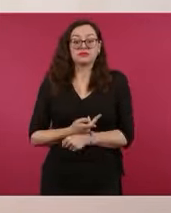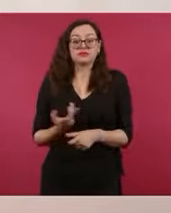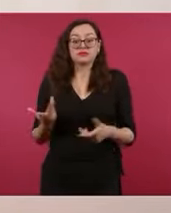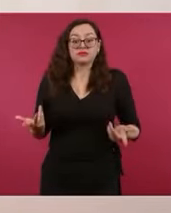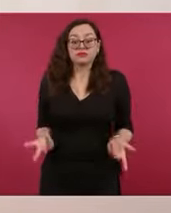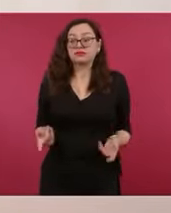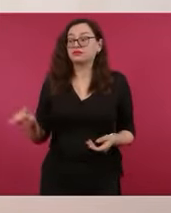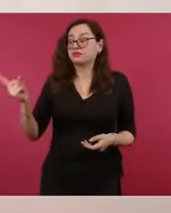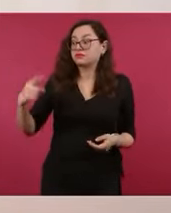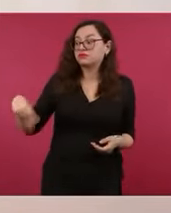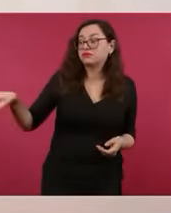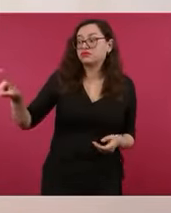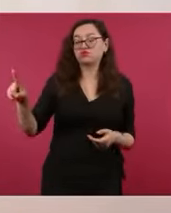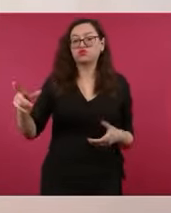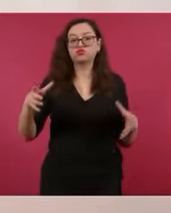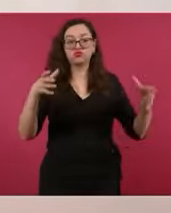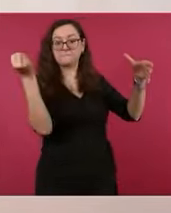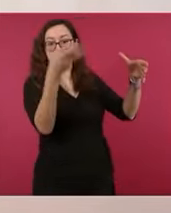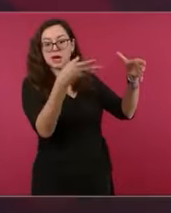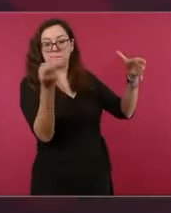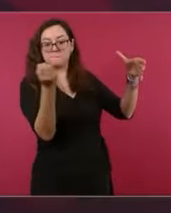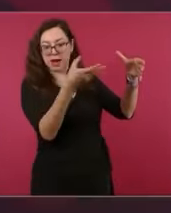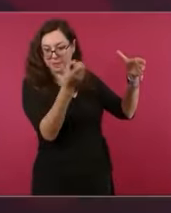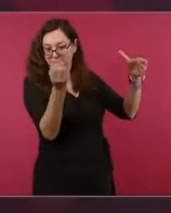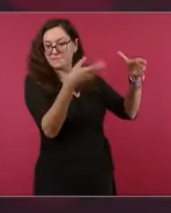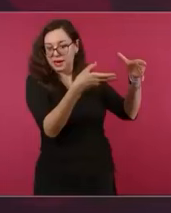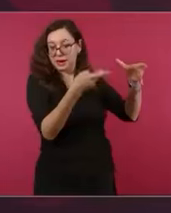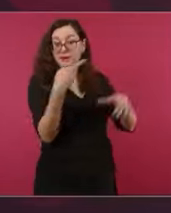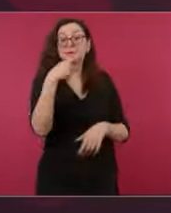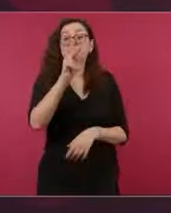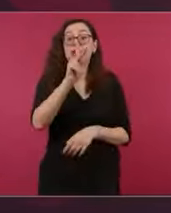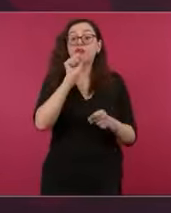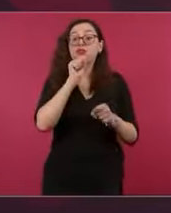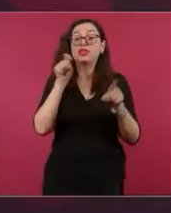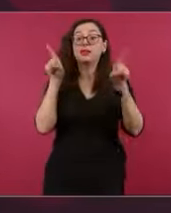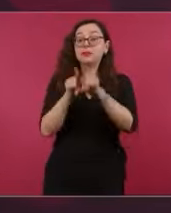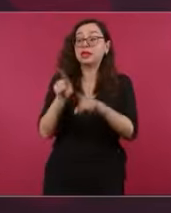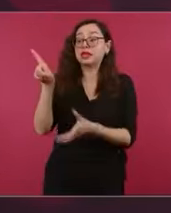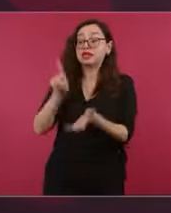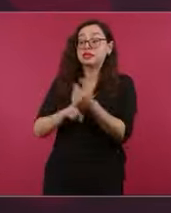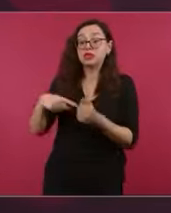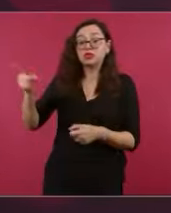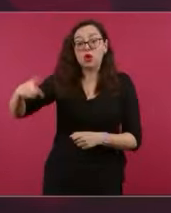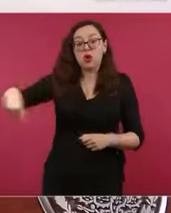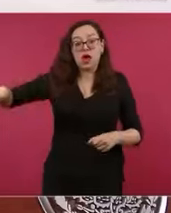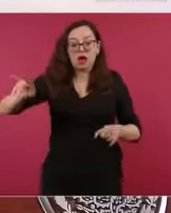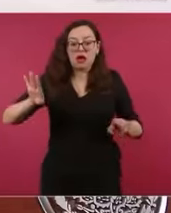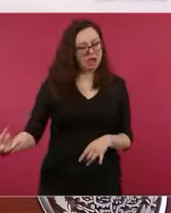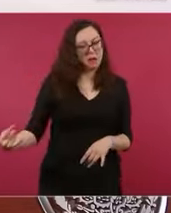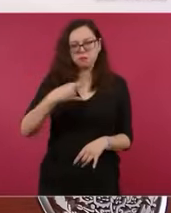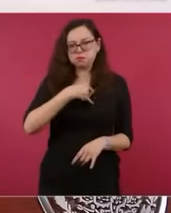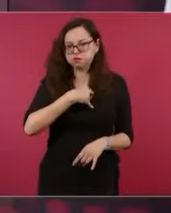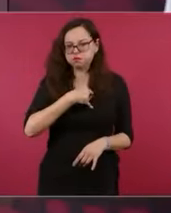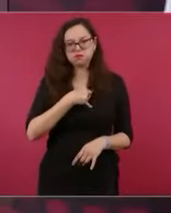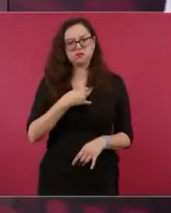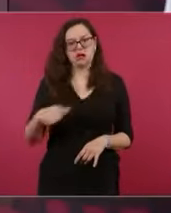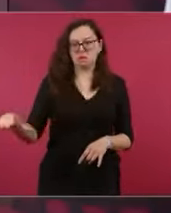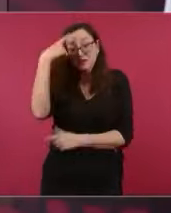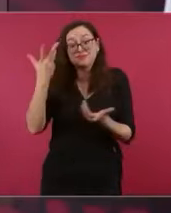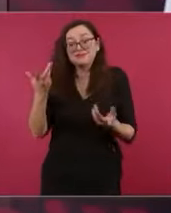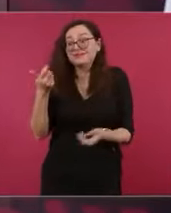supremo el individualismo, el egoísmo, el materialismo.